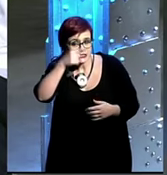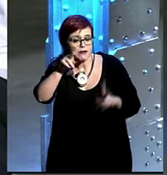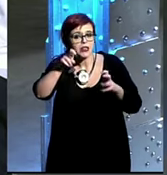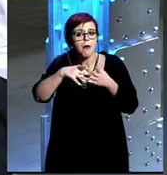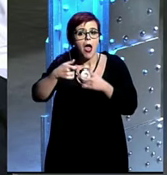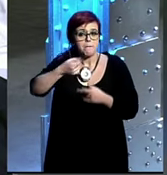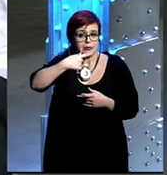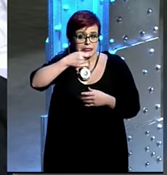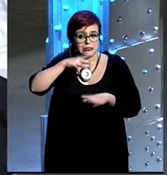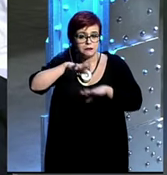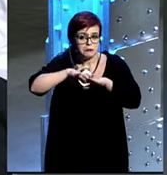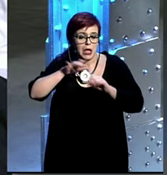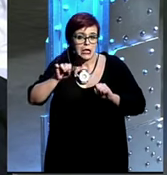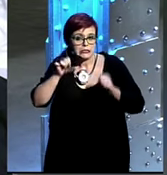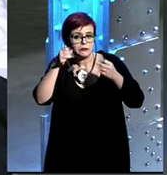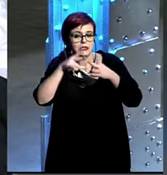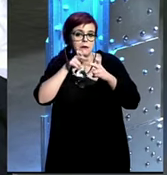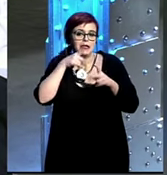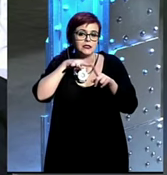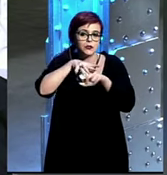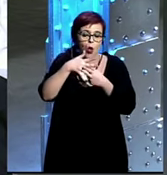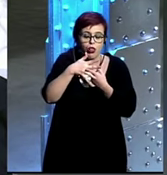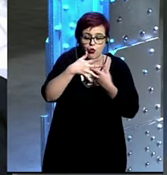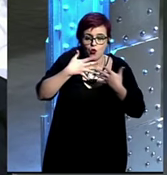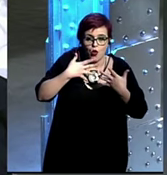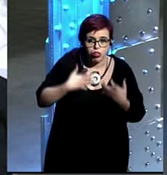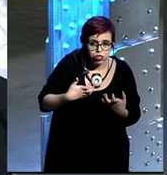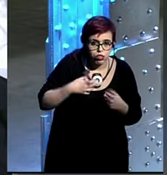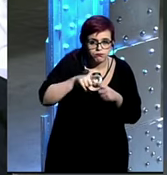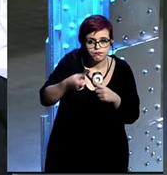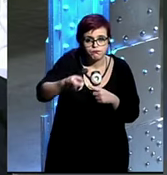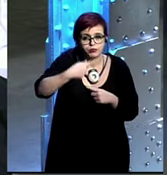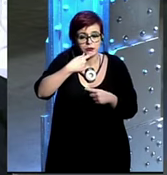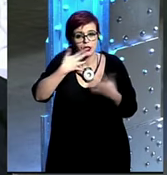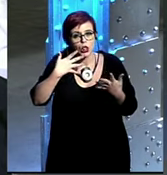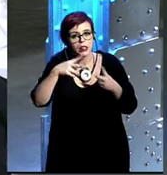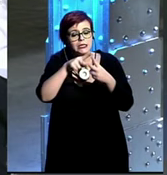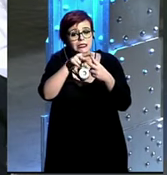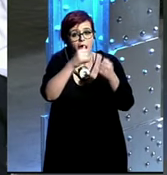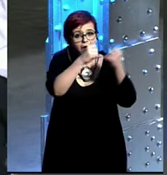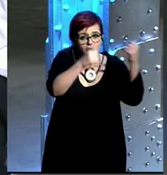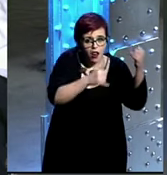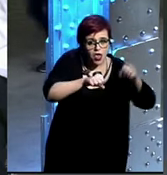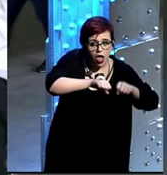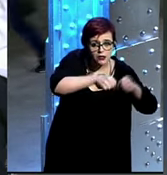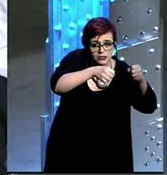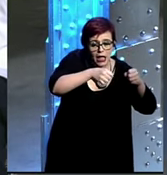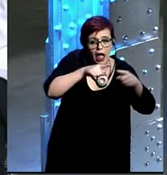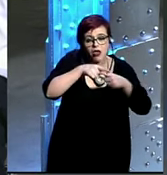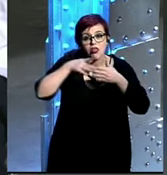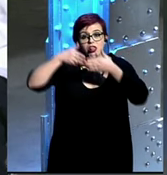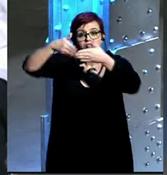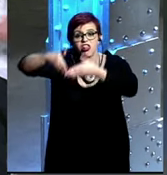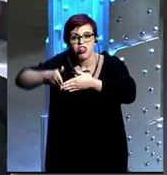servir para salir del atolladero. Grietas y deriva. ¿Cómo ocurre la grieta y cómo se